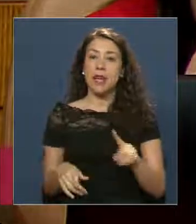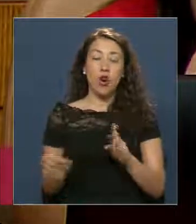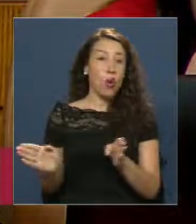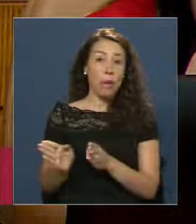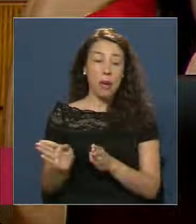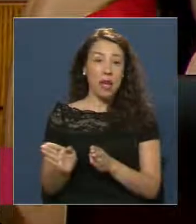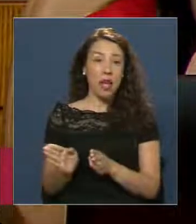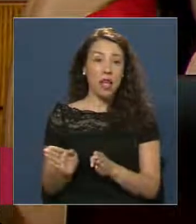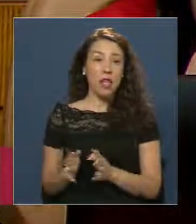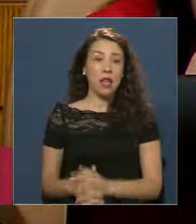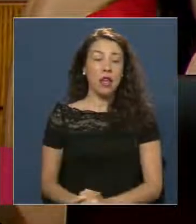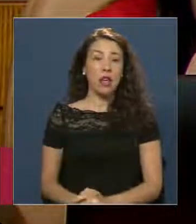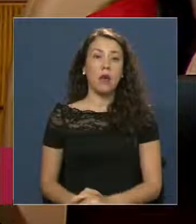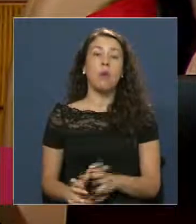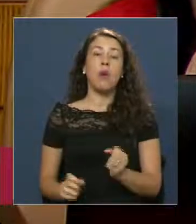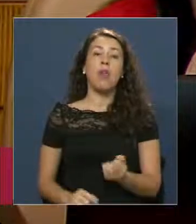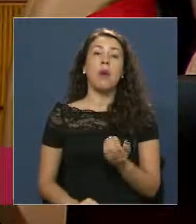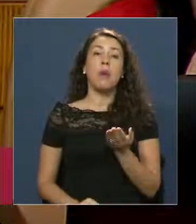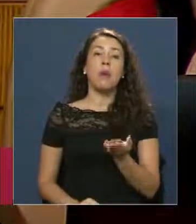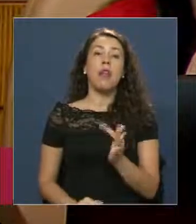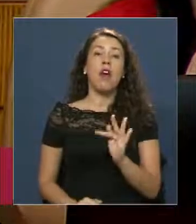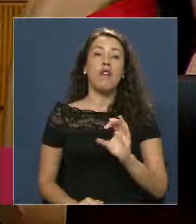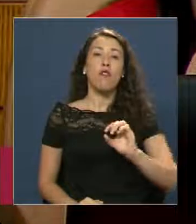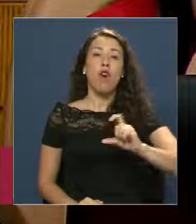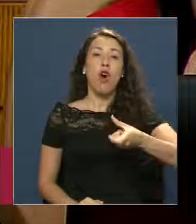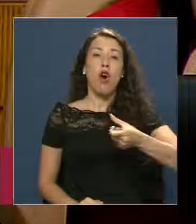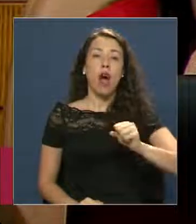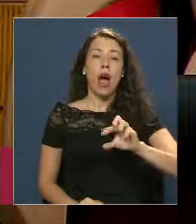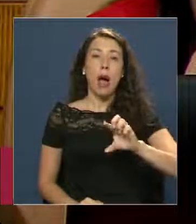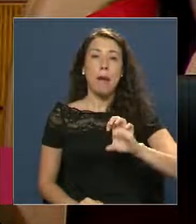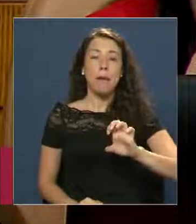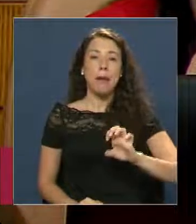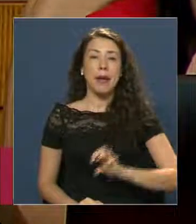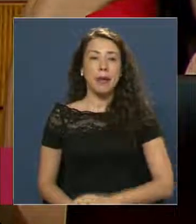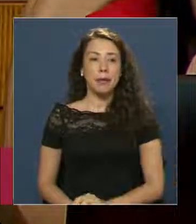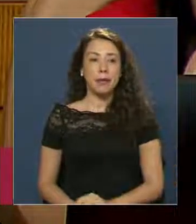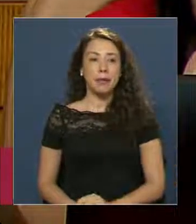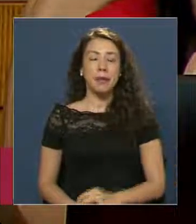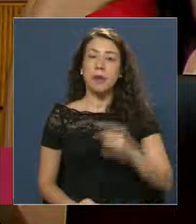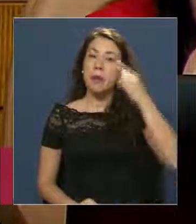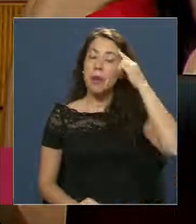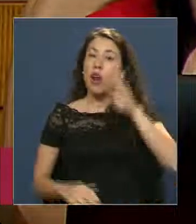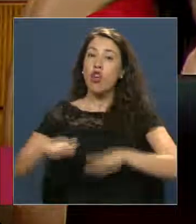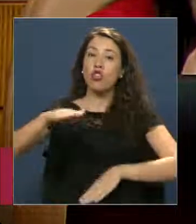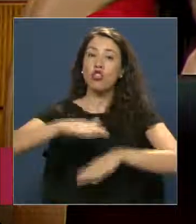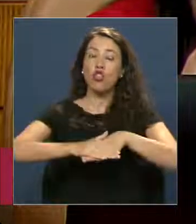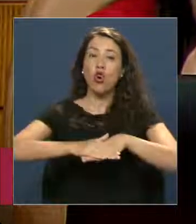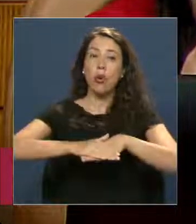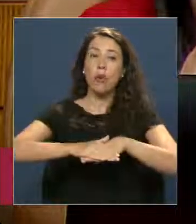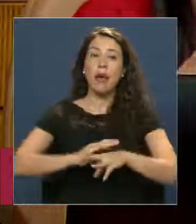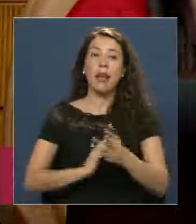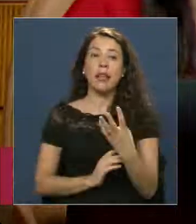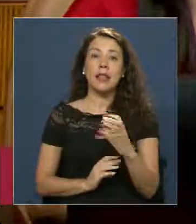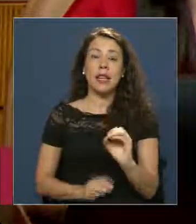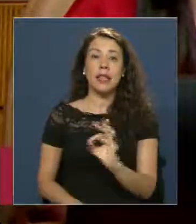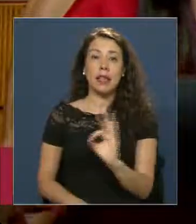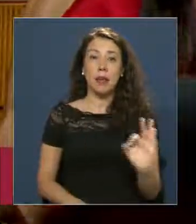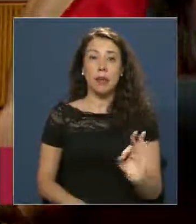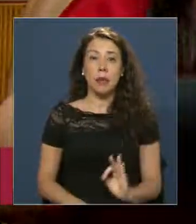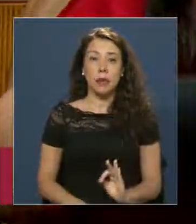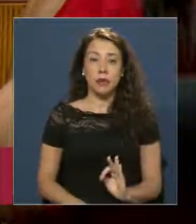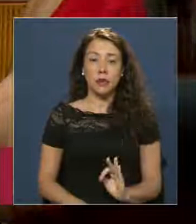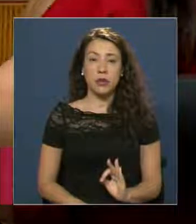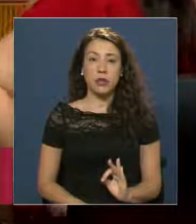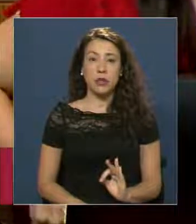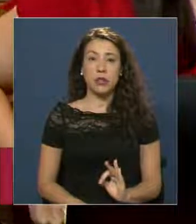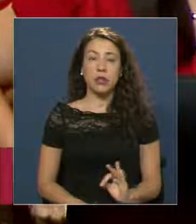pequeñas acceder a un FOGAPE, a un Fondo de Garantía del Pequeño Empresario, pero con un tope del 30%, para